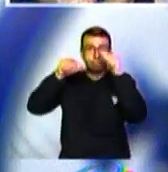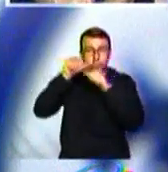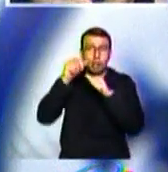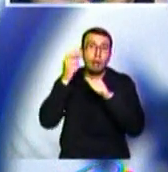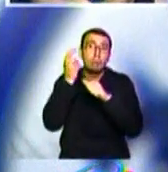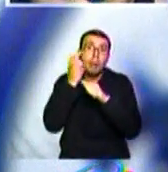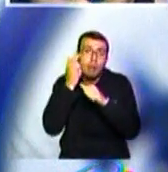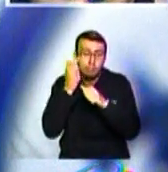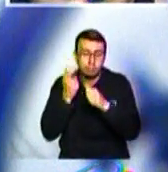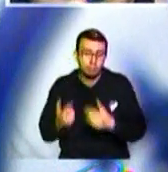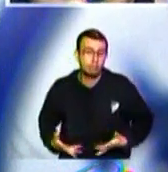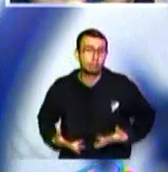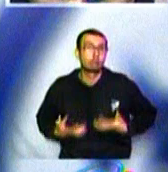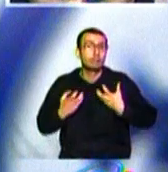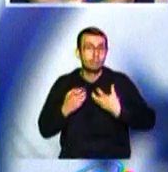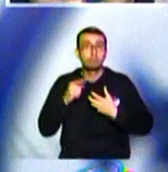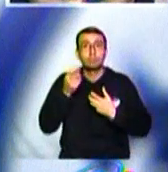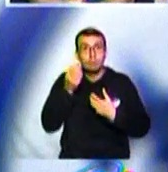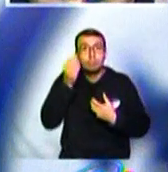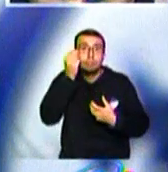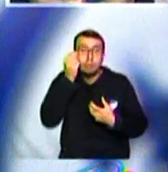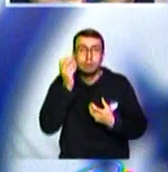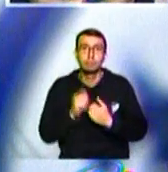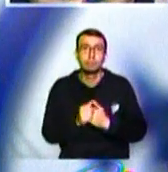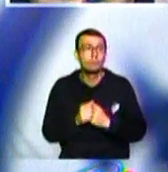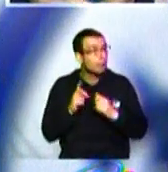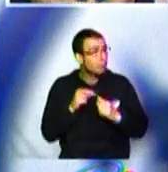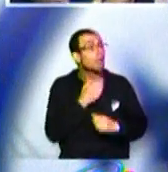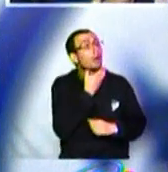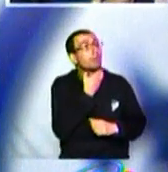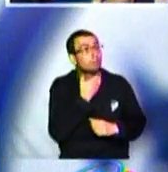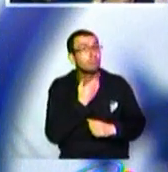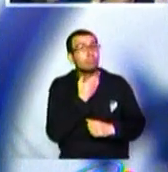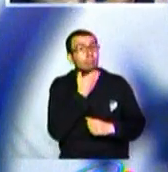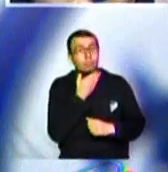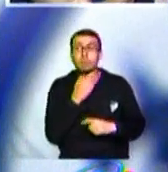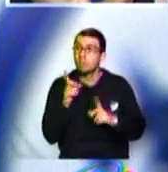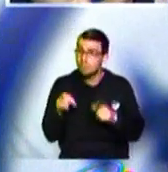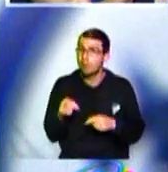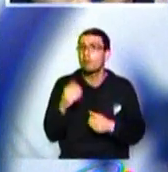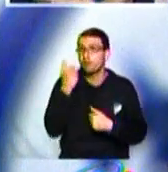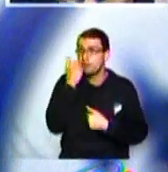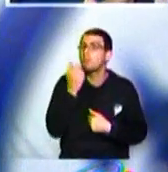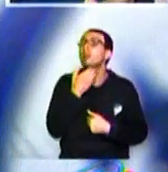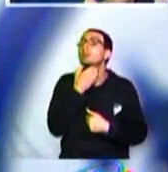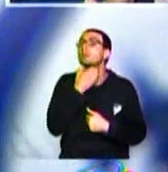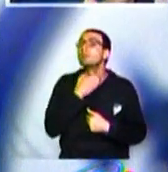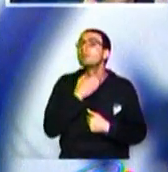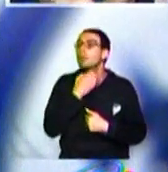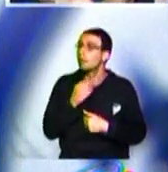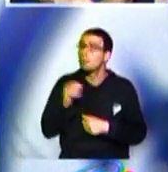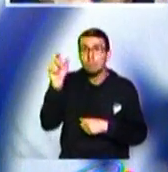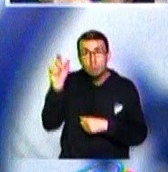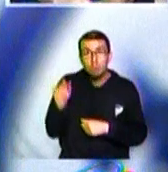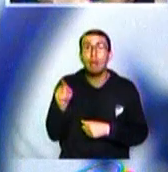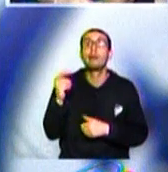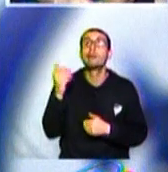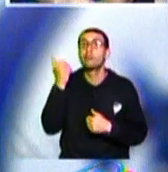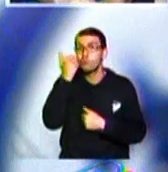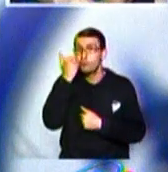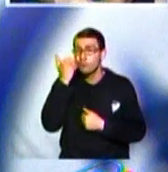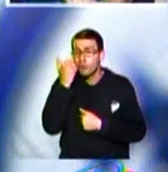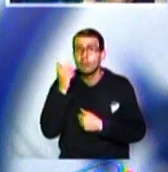una infección del herpes. ¿Y aún en la garganta? En garganta hay gente que se ha muerto una encefalitis por